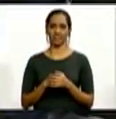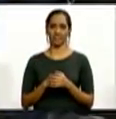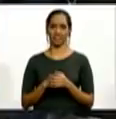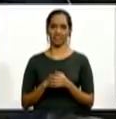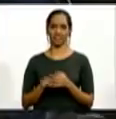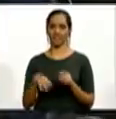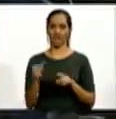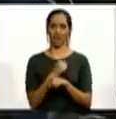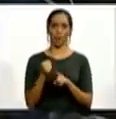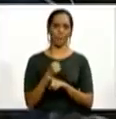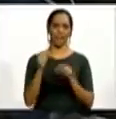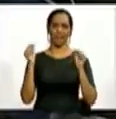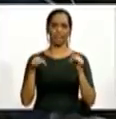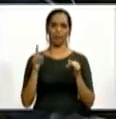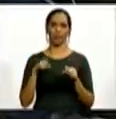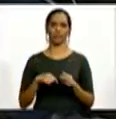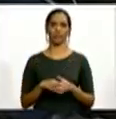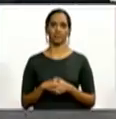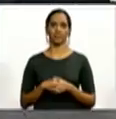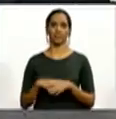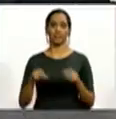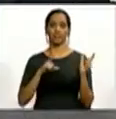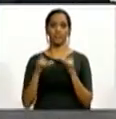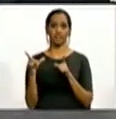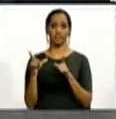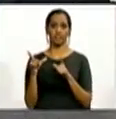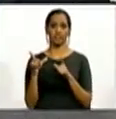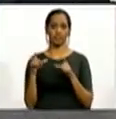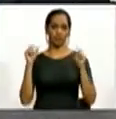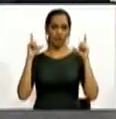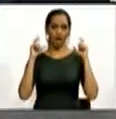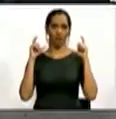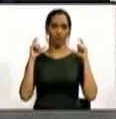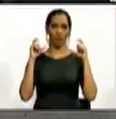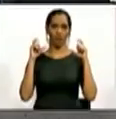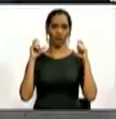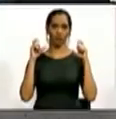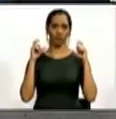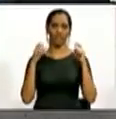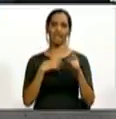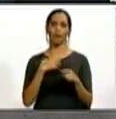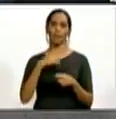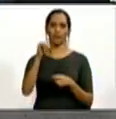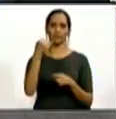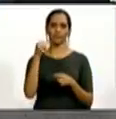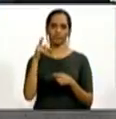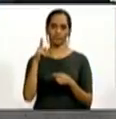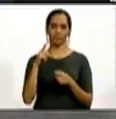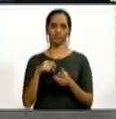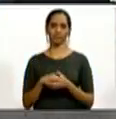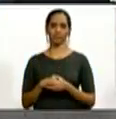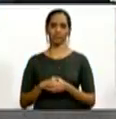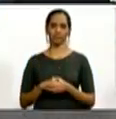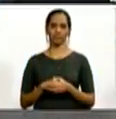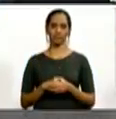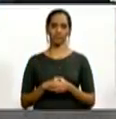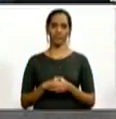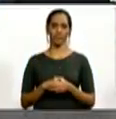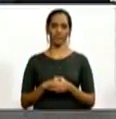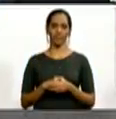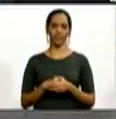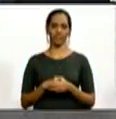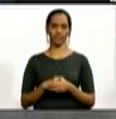otra casa allí. ¿Listo? ¿Sí? ¿Tenemos una fotito por ahí? Tenemos la foto de Enamórate con ZK. Enamórate con ZK. Por ahí vamos a pagar